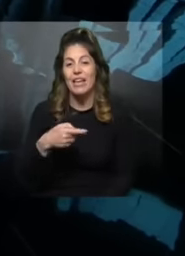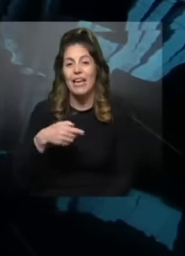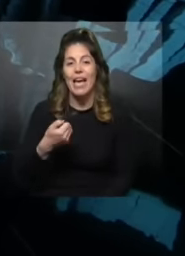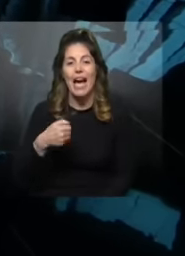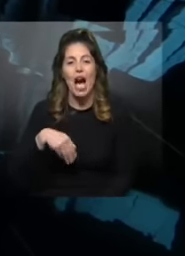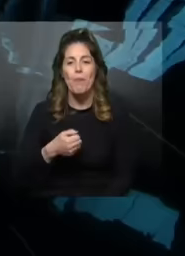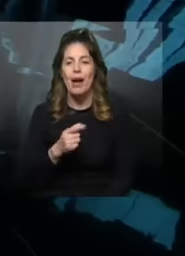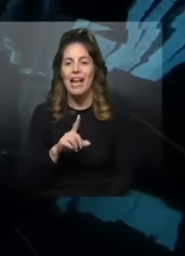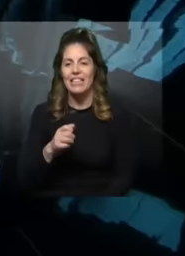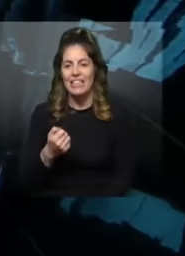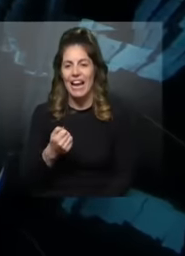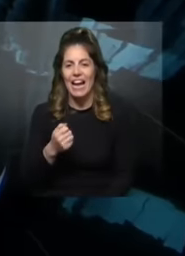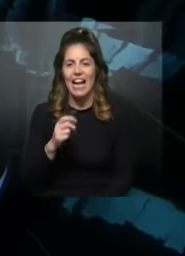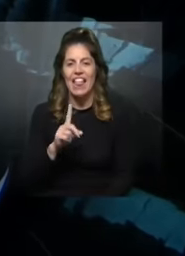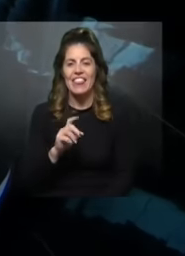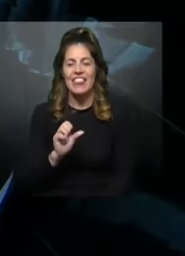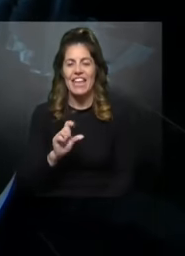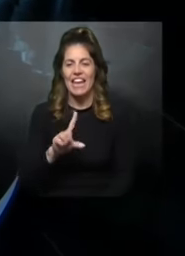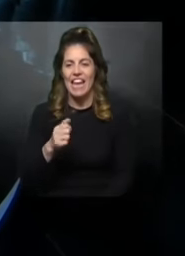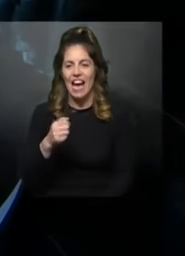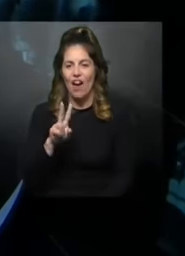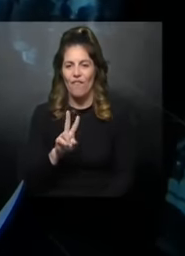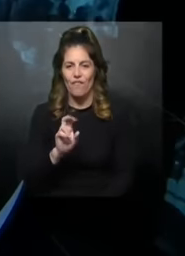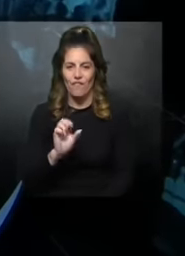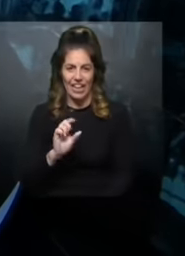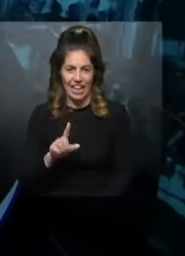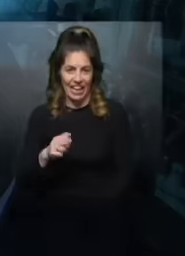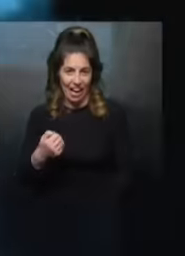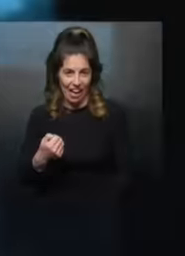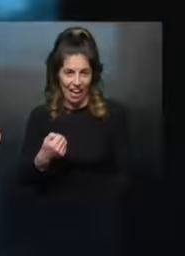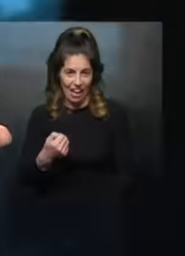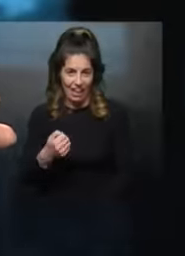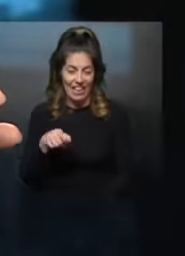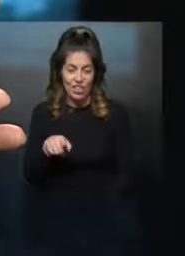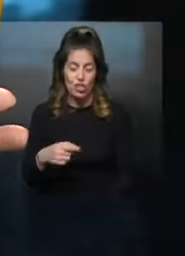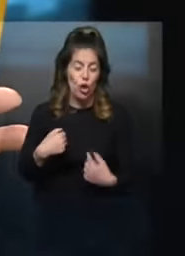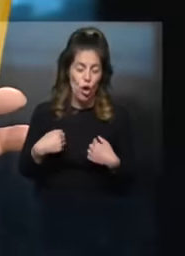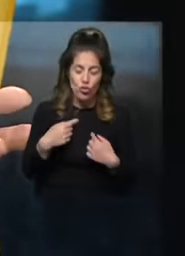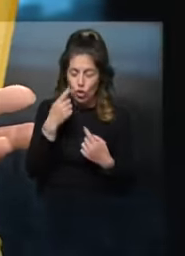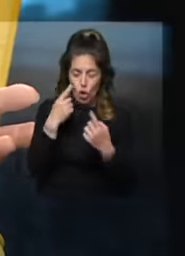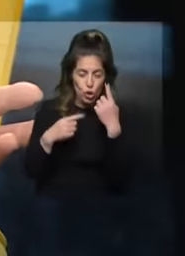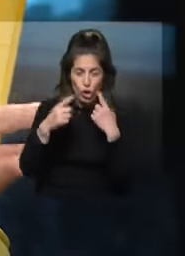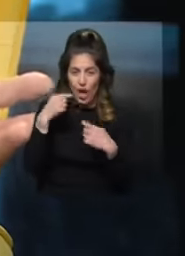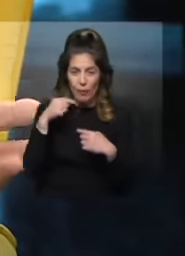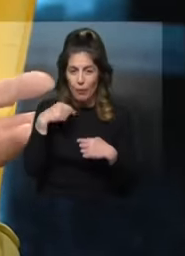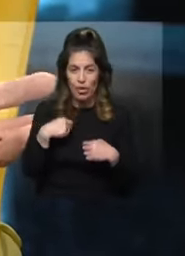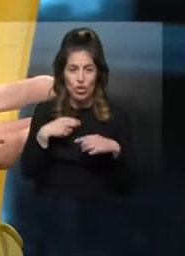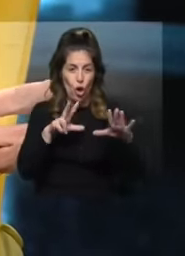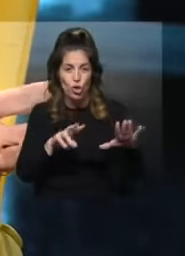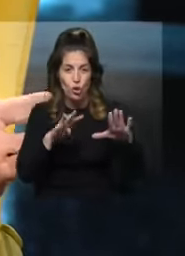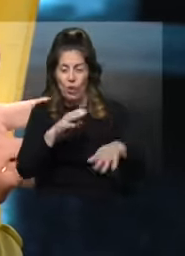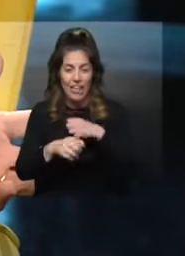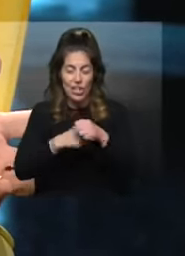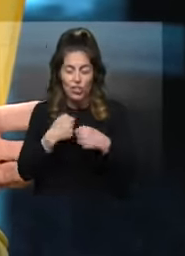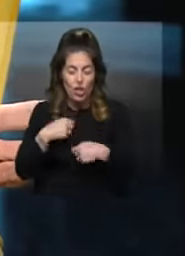era una mujer, si hablas de referentes, a mí Amalia me hacía llorar cuando tenía 8 o 9 años, y la voz de escucharla,